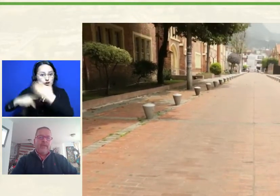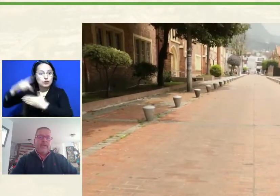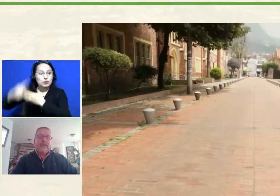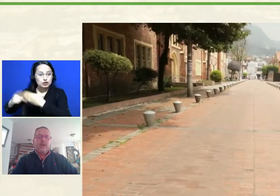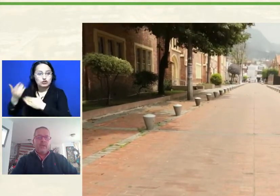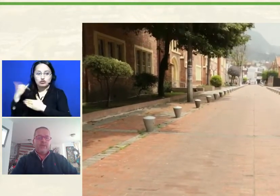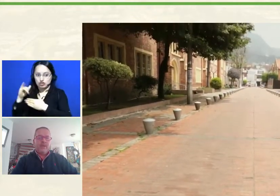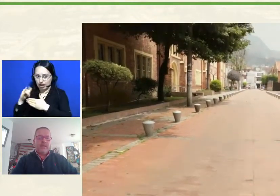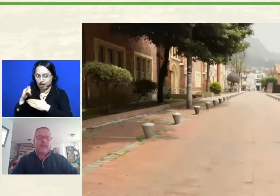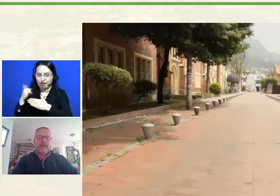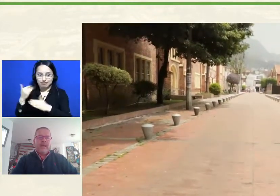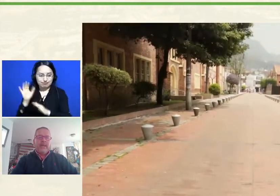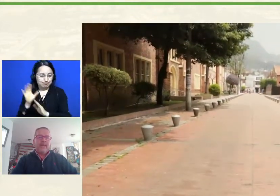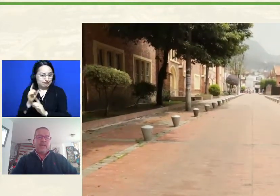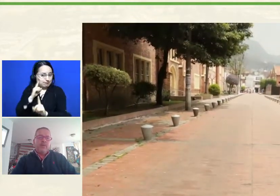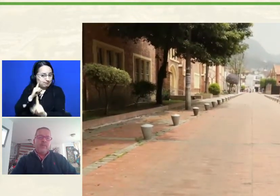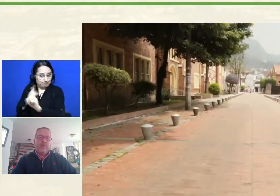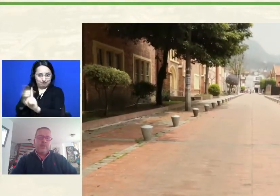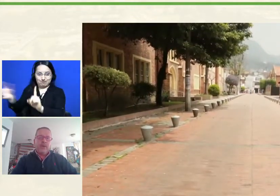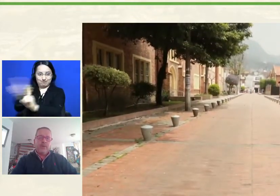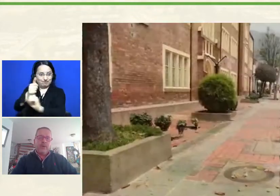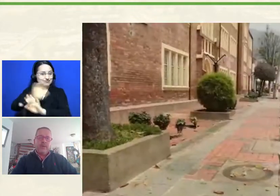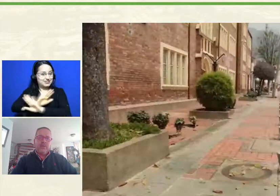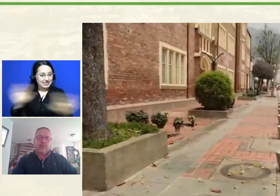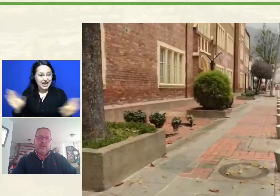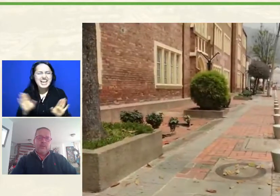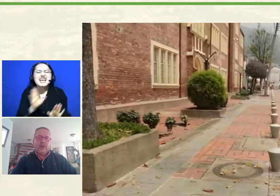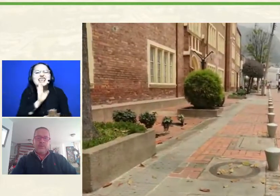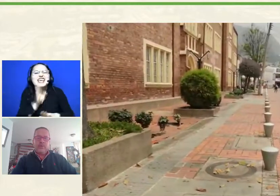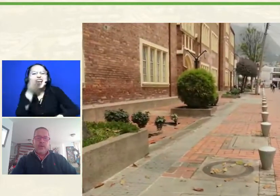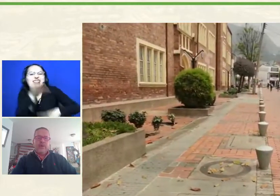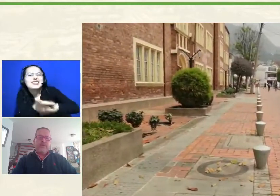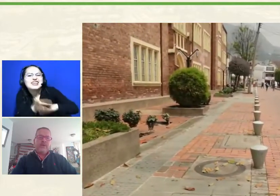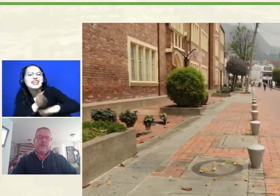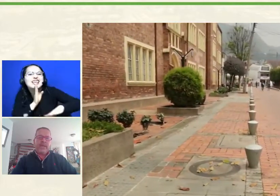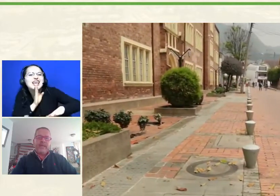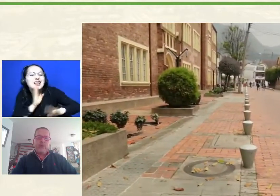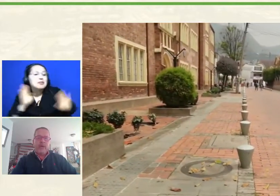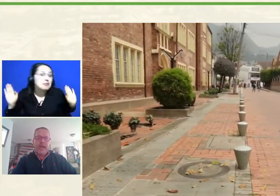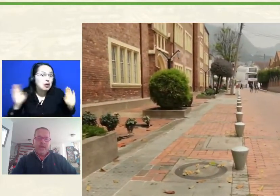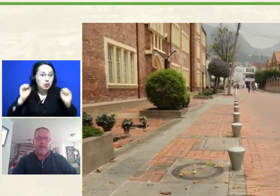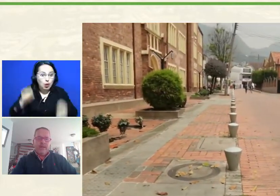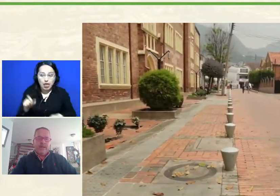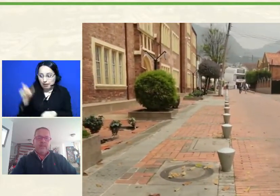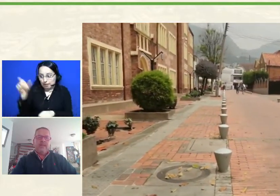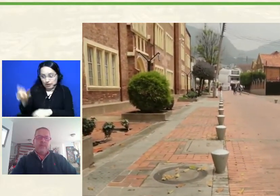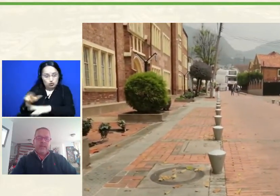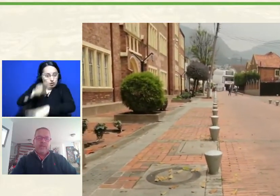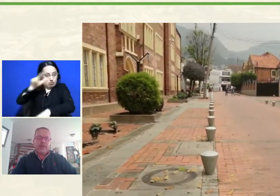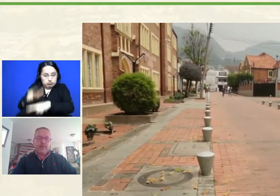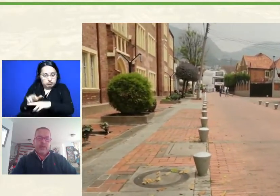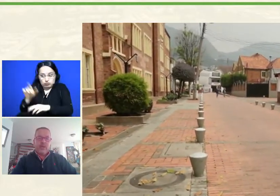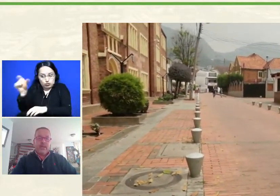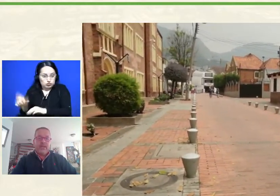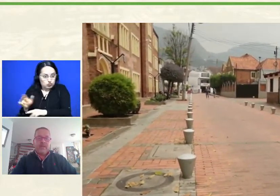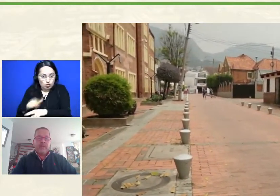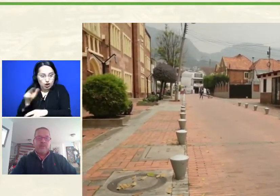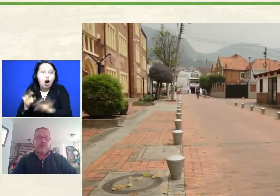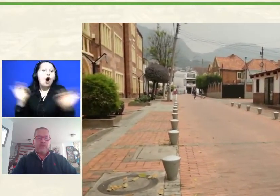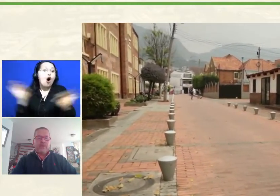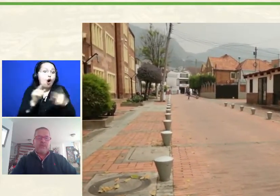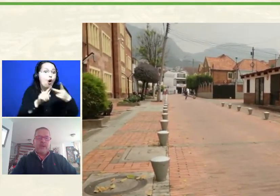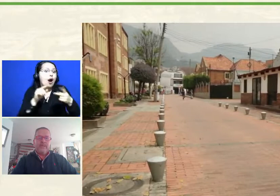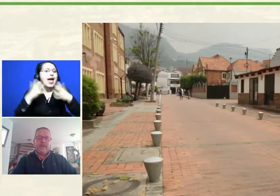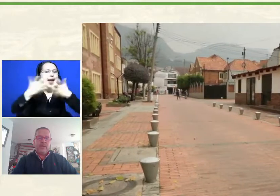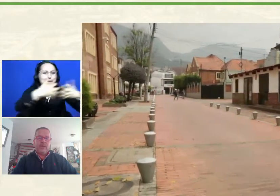momento. Y como les comentaba, ¿quiénes pueden postular proyectos? Lo puede postular una persona natural y también las personas jurídicas.